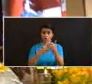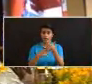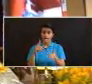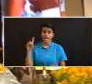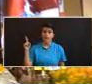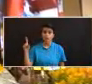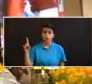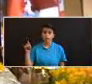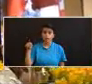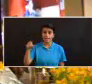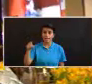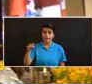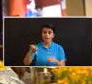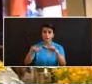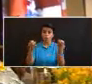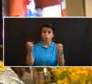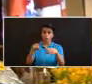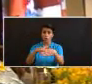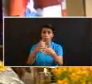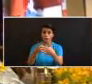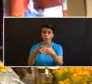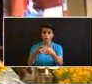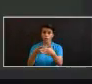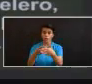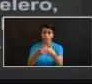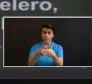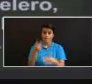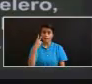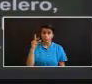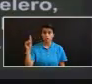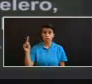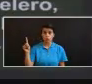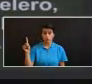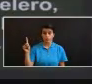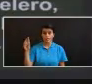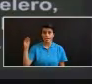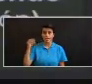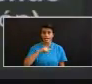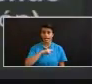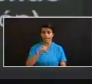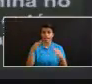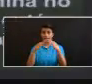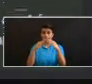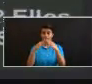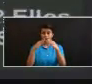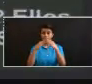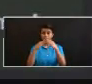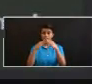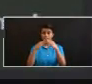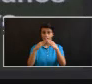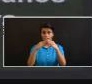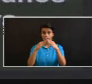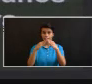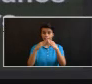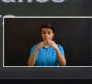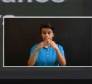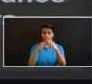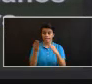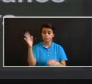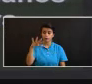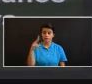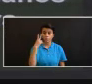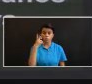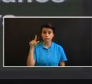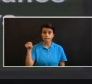quiénes, cómo y cuándo. Ya hemos visto dónde y dijimos que era en la casa. Luego vimos